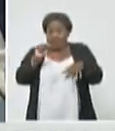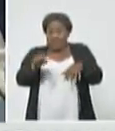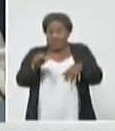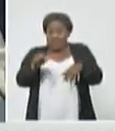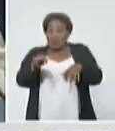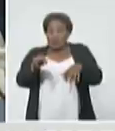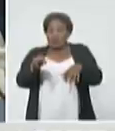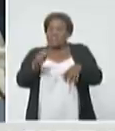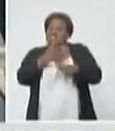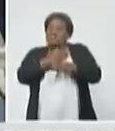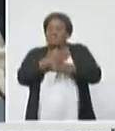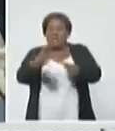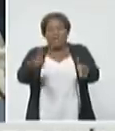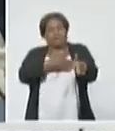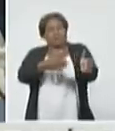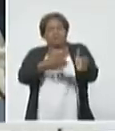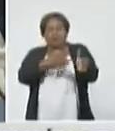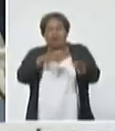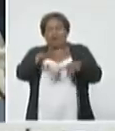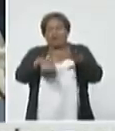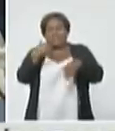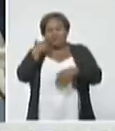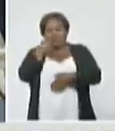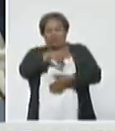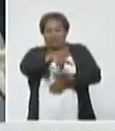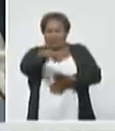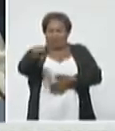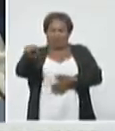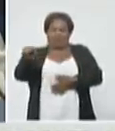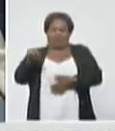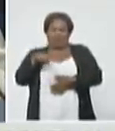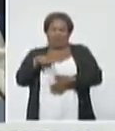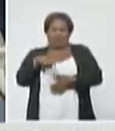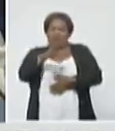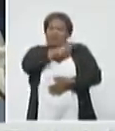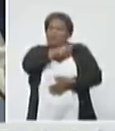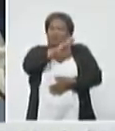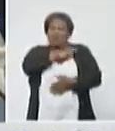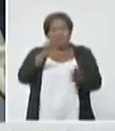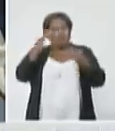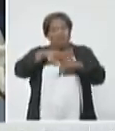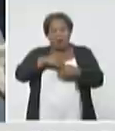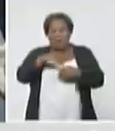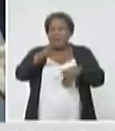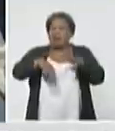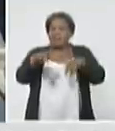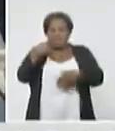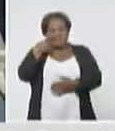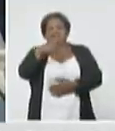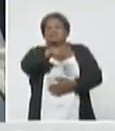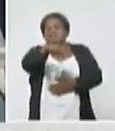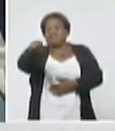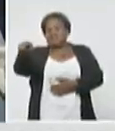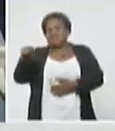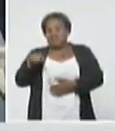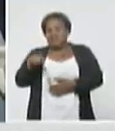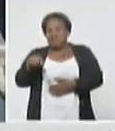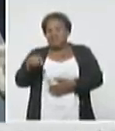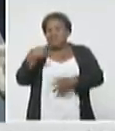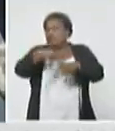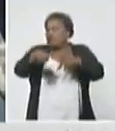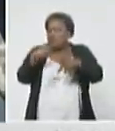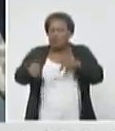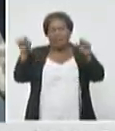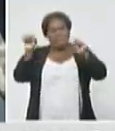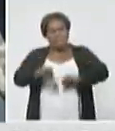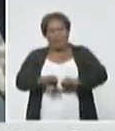que en algunas ocasiones se ven, de las irresponsabilidades que en algunas se ven y de las negligencias que no han hecho